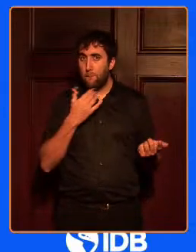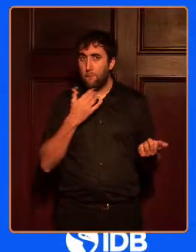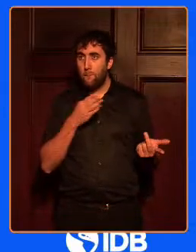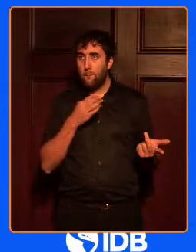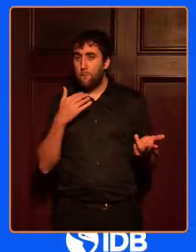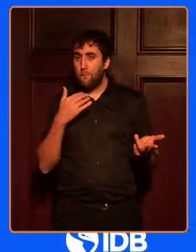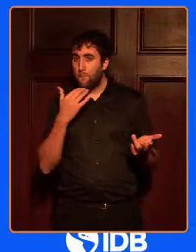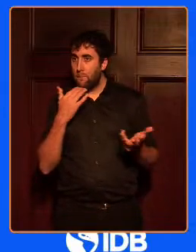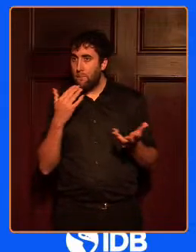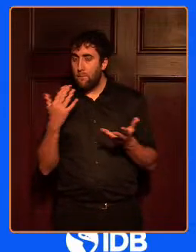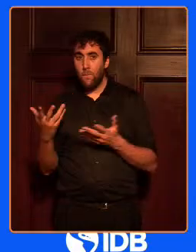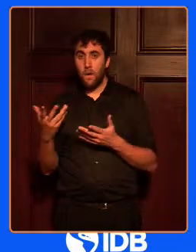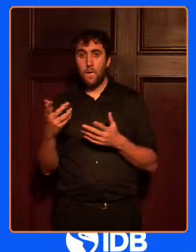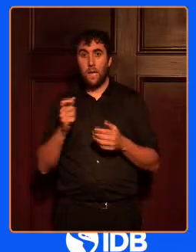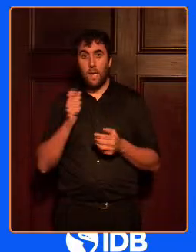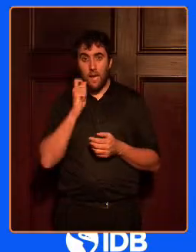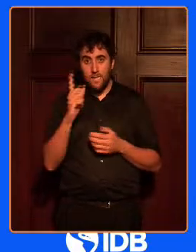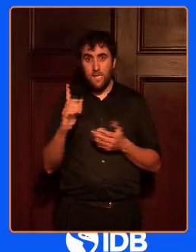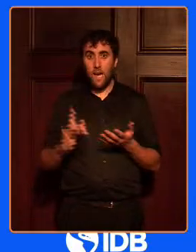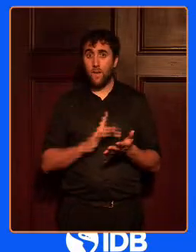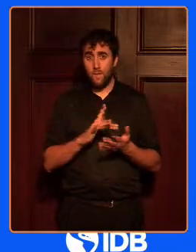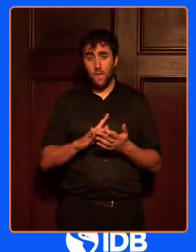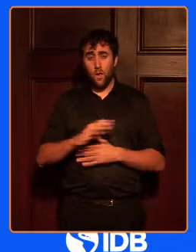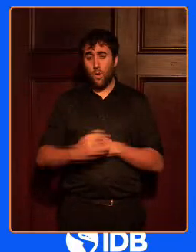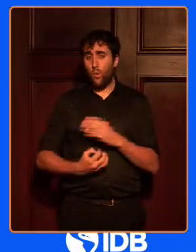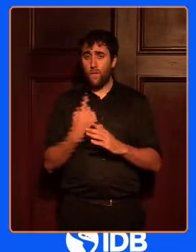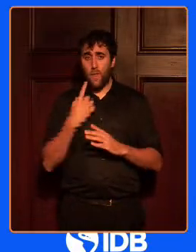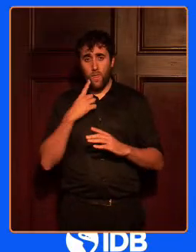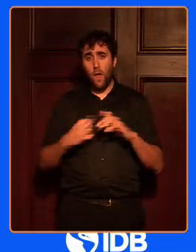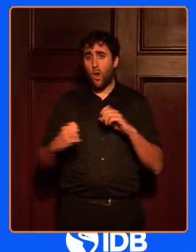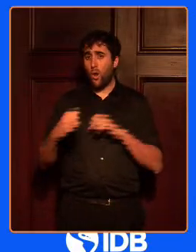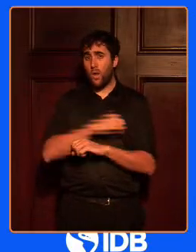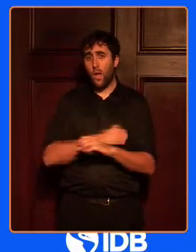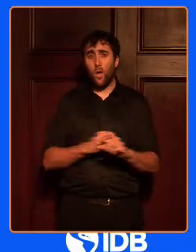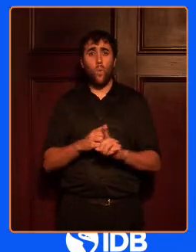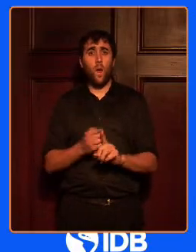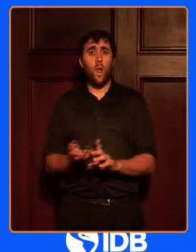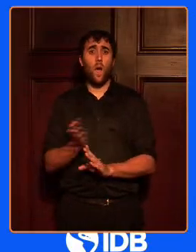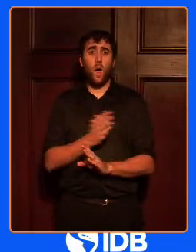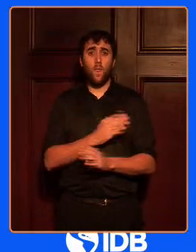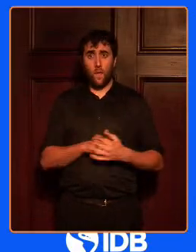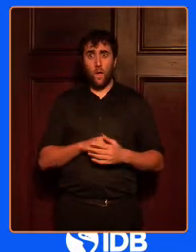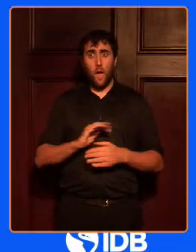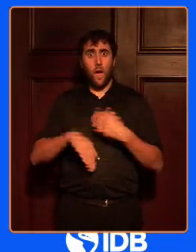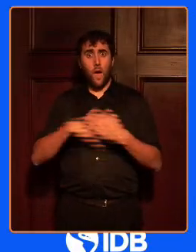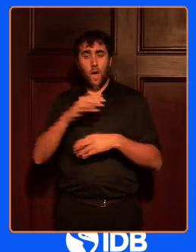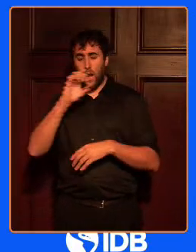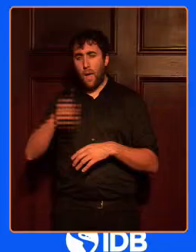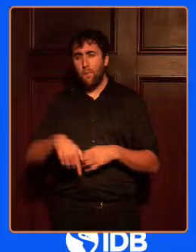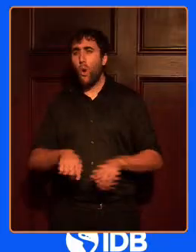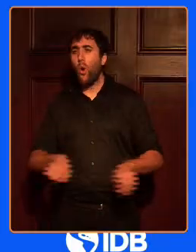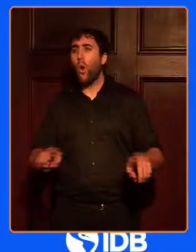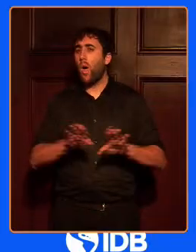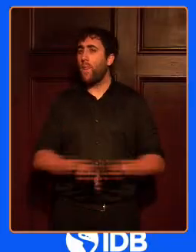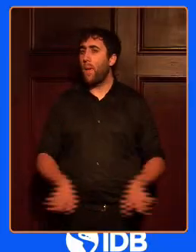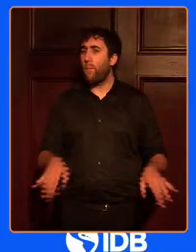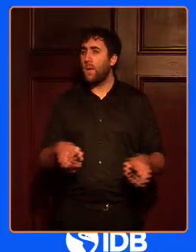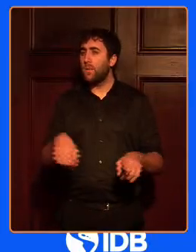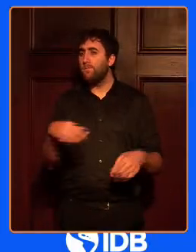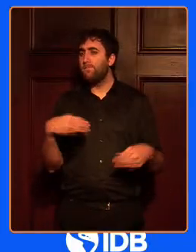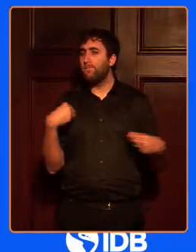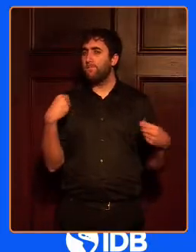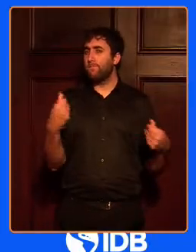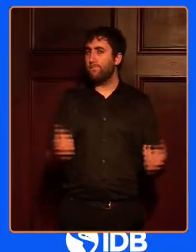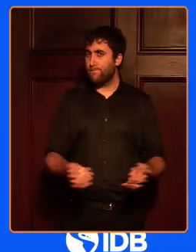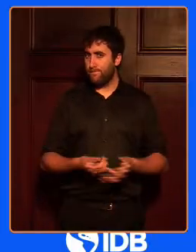La inteligencia artificial es simplemente otra tecnología más. ¿Está moviéndose rápido o despacio? ¿Cómo la está usando